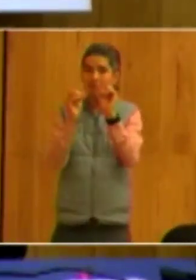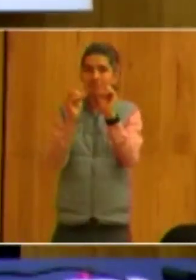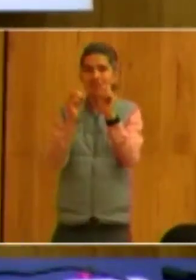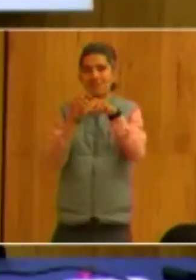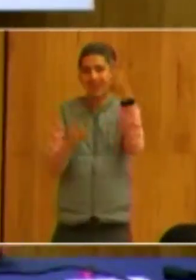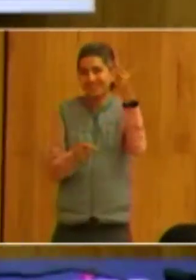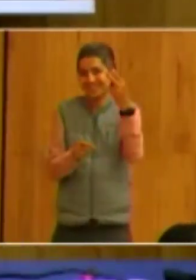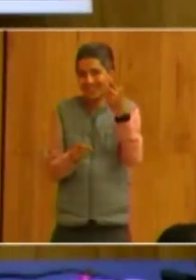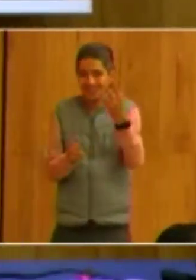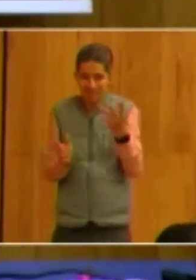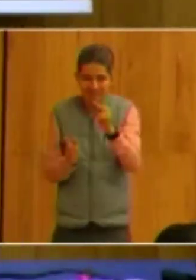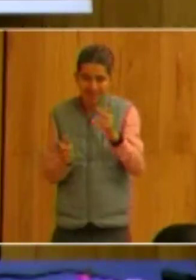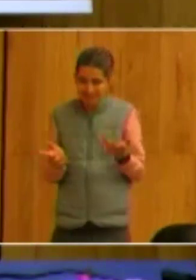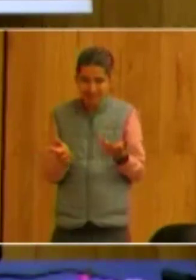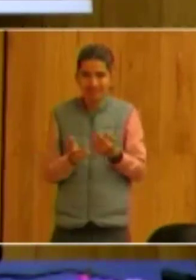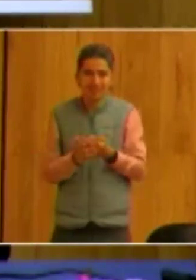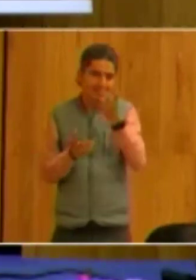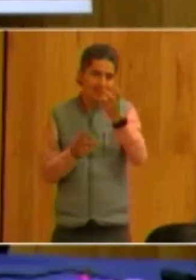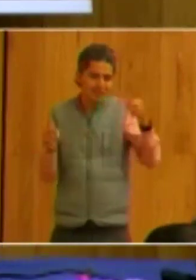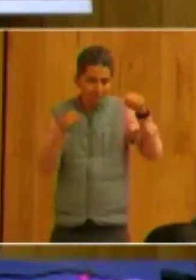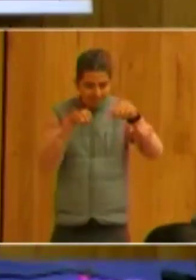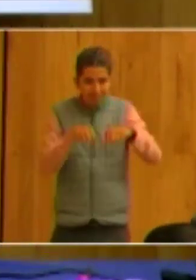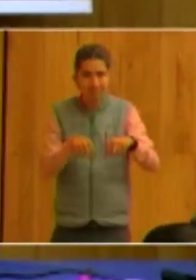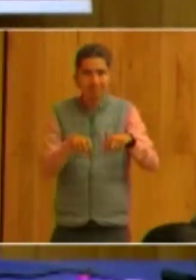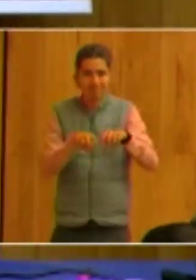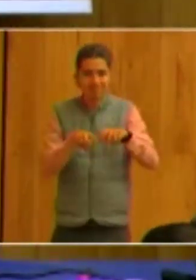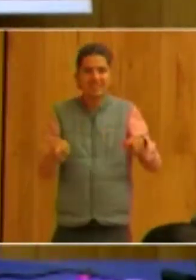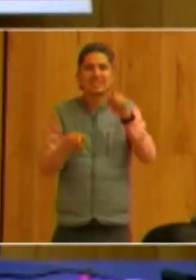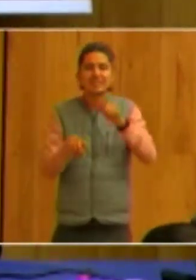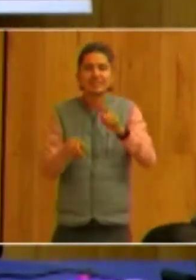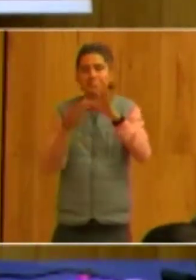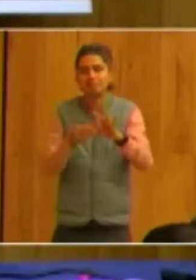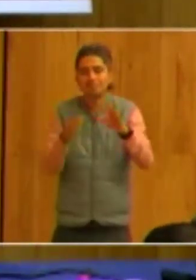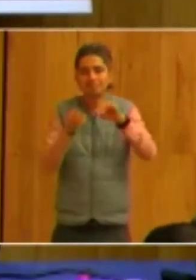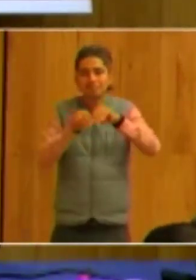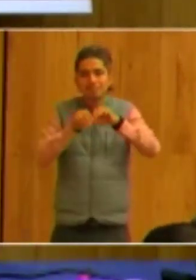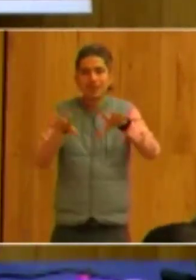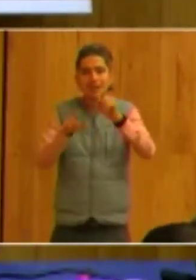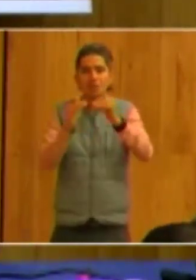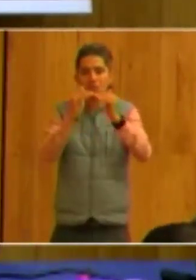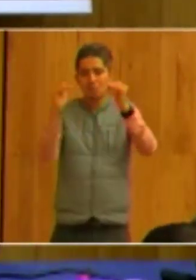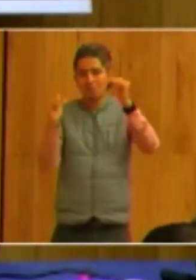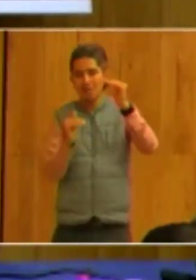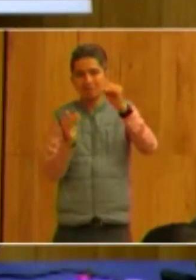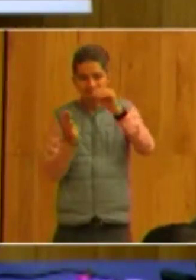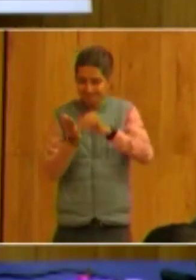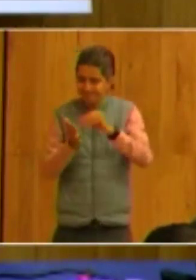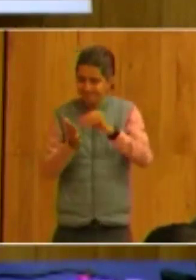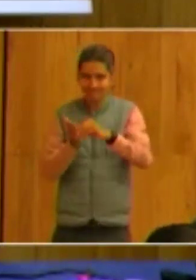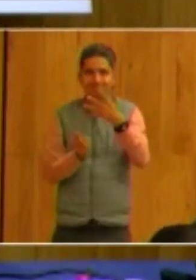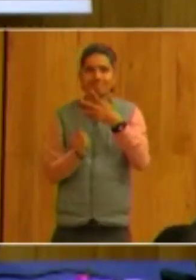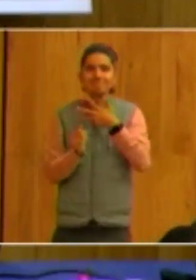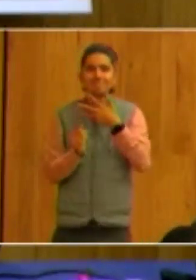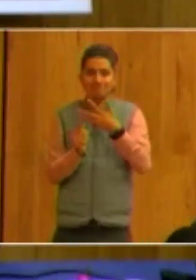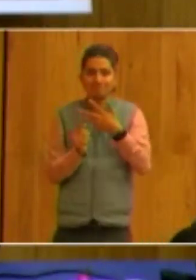es justamente eso que nos trae aquí el día de hoy, hacer visibles esas desigualdades que aún tenemos